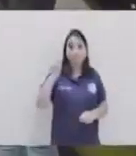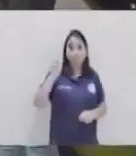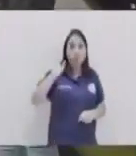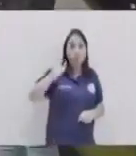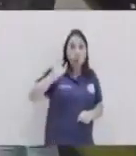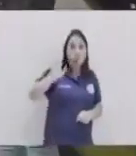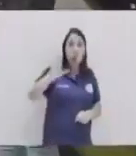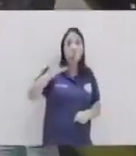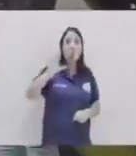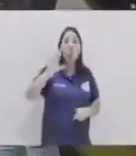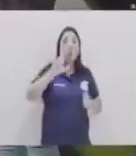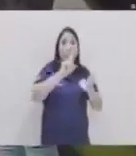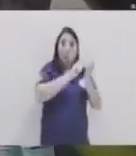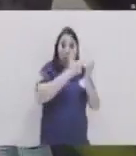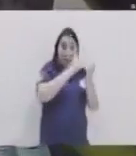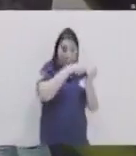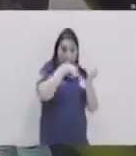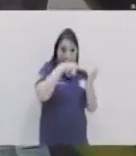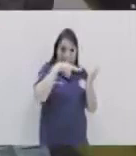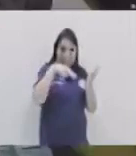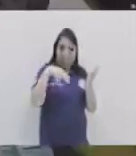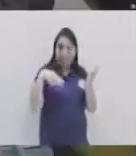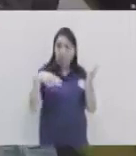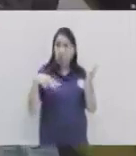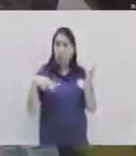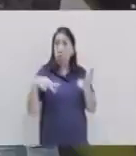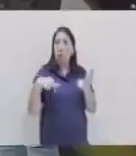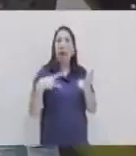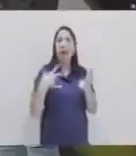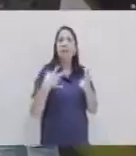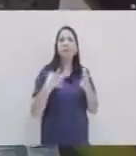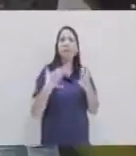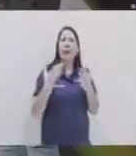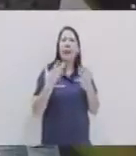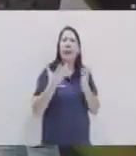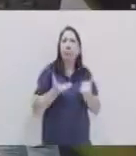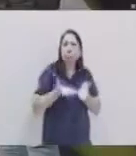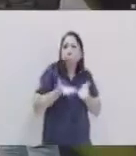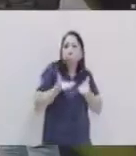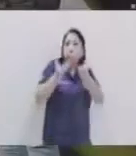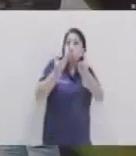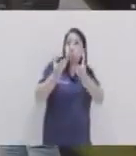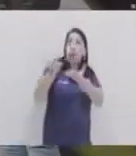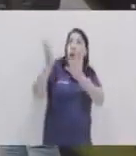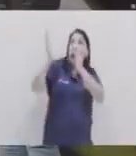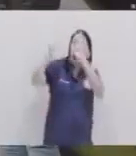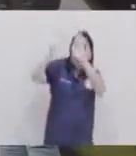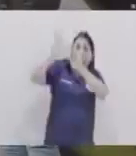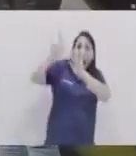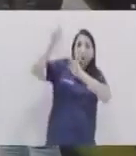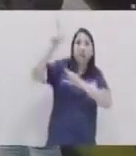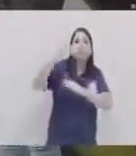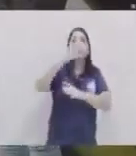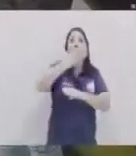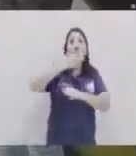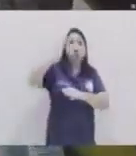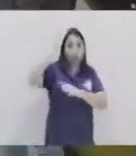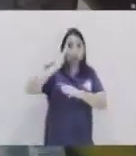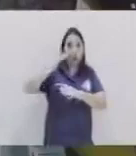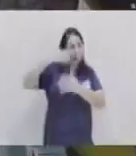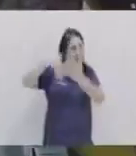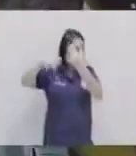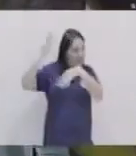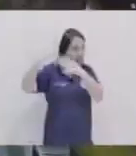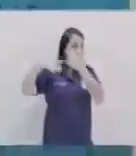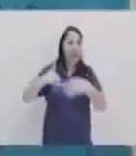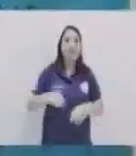cierta forma es ritual. Tratan de exaltar a sus dioses, a sus héroes. En ese sentido lo quieren compartir también con el pueblo. Por eso es que en